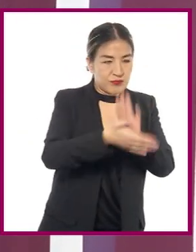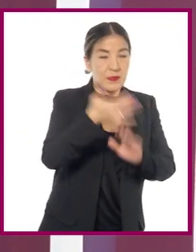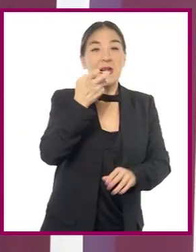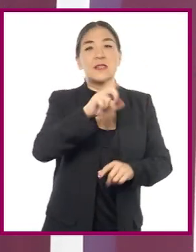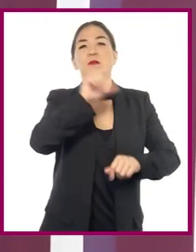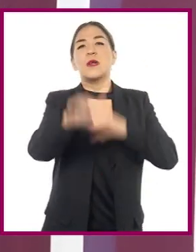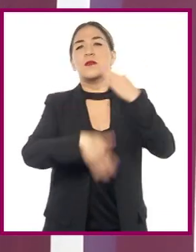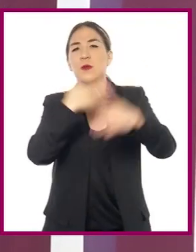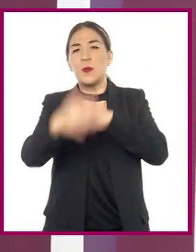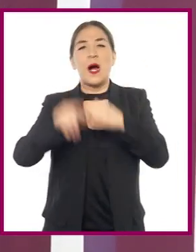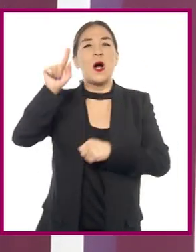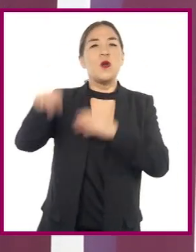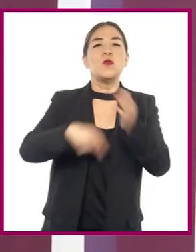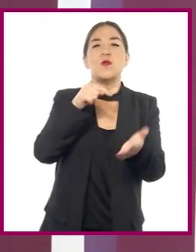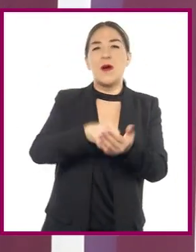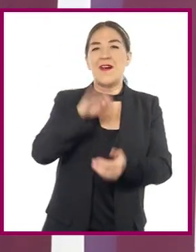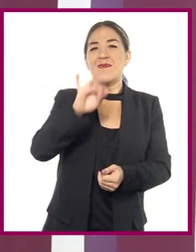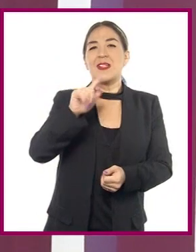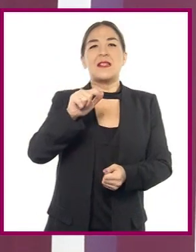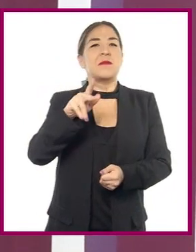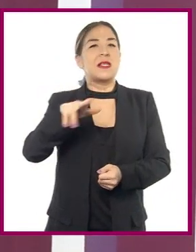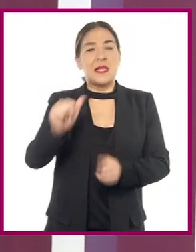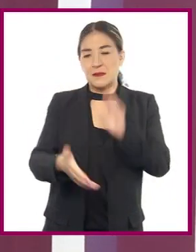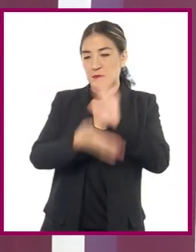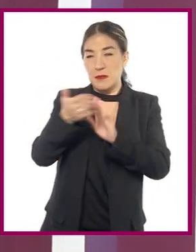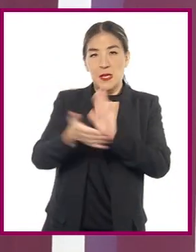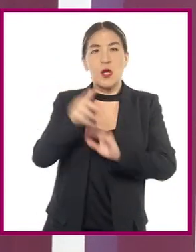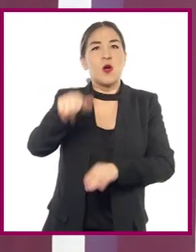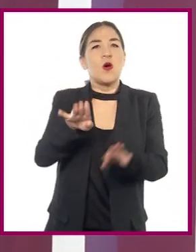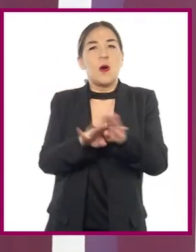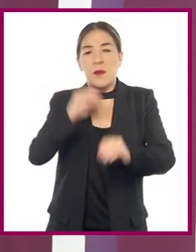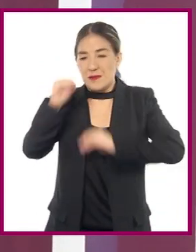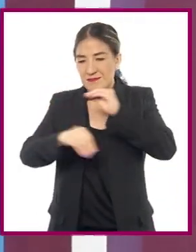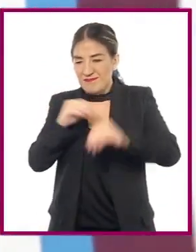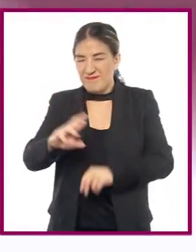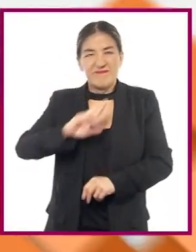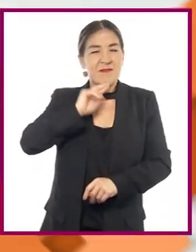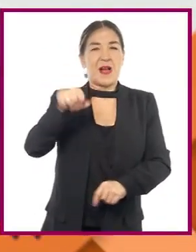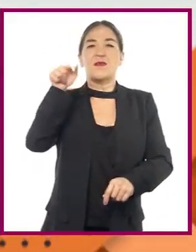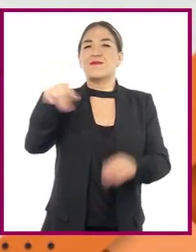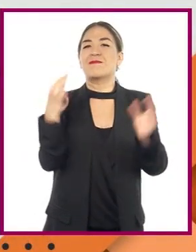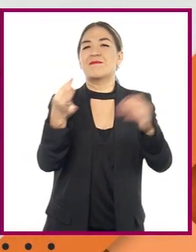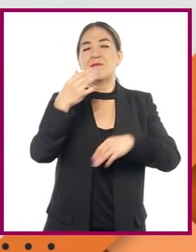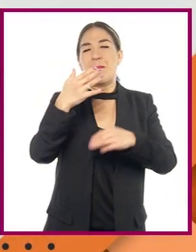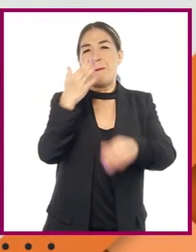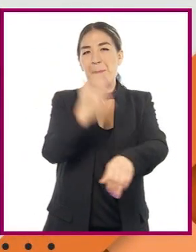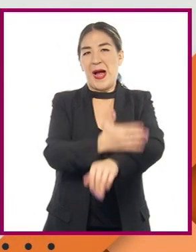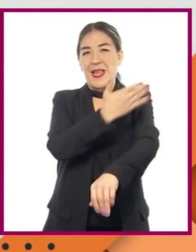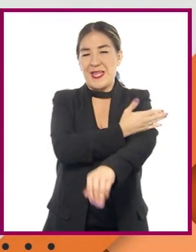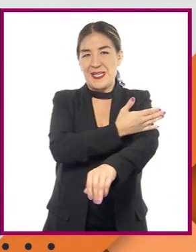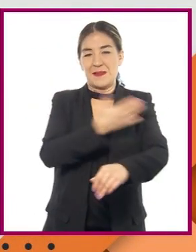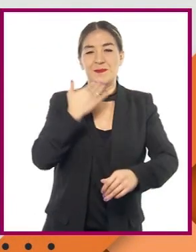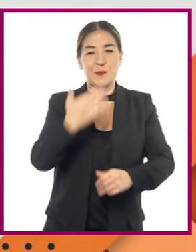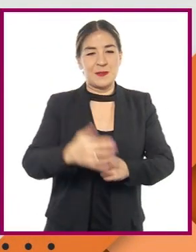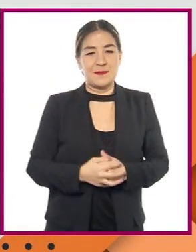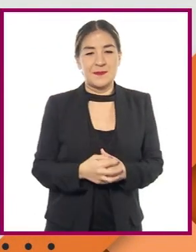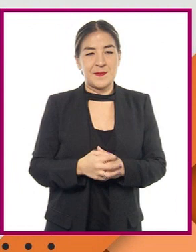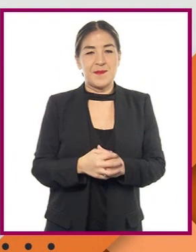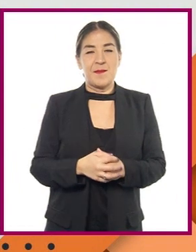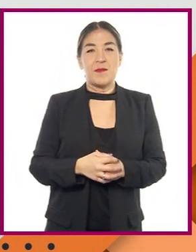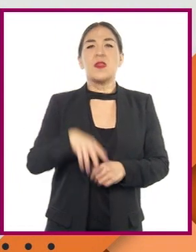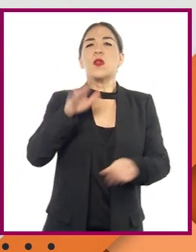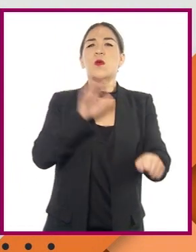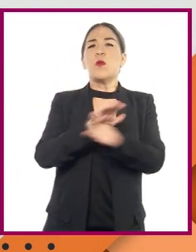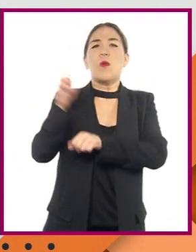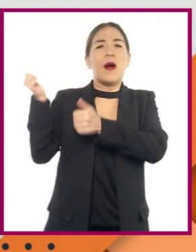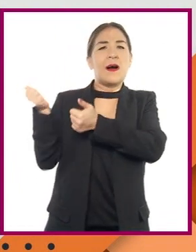construir en astilleros filipinos debido a la mejor calidad de sus maderas. Los principales productos que